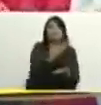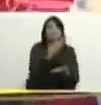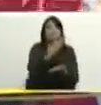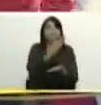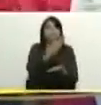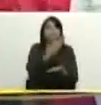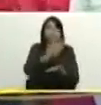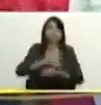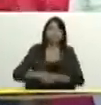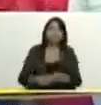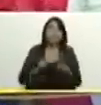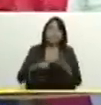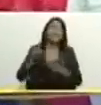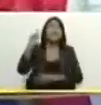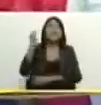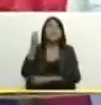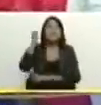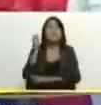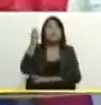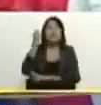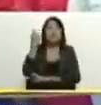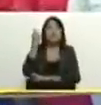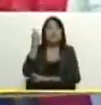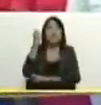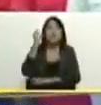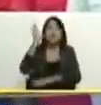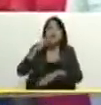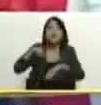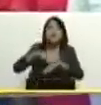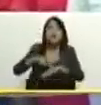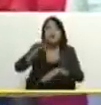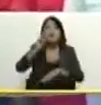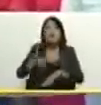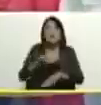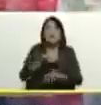eliminando a todos los diputados y diputadas de la Asamblea Nacional,